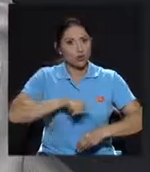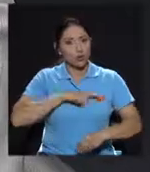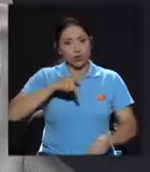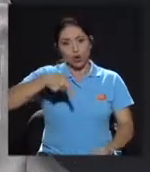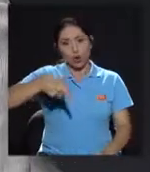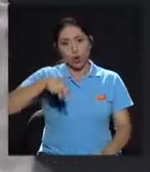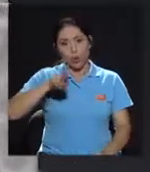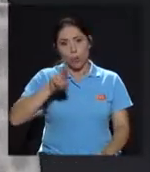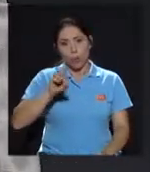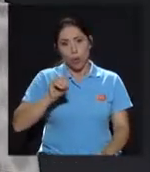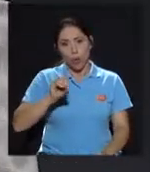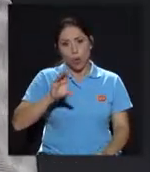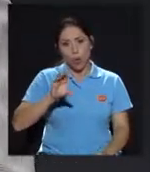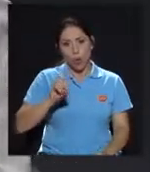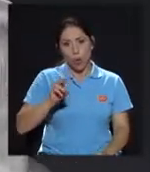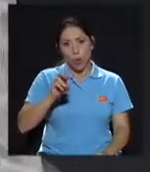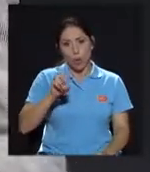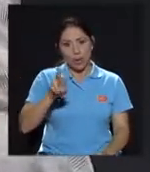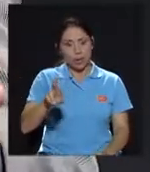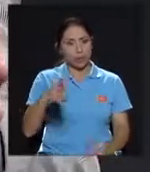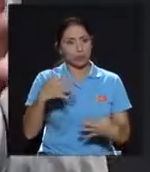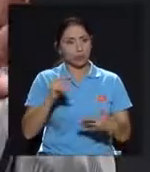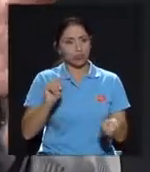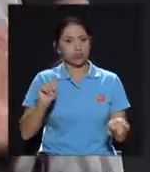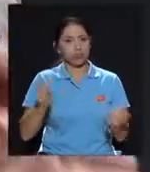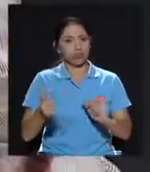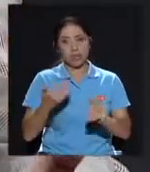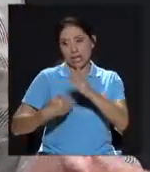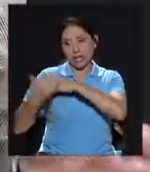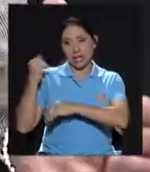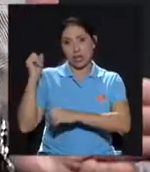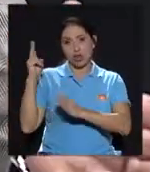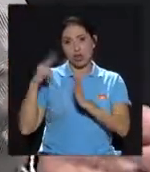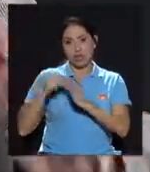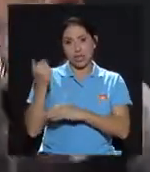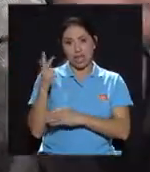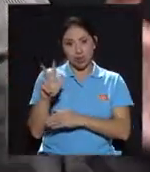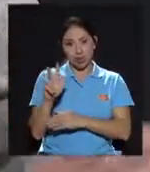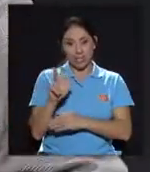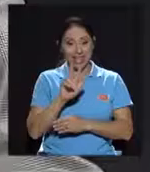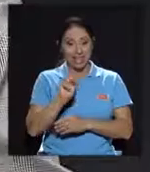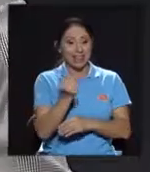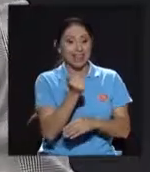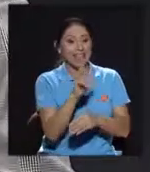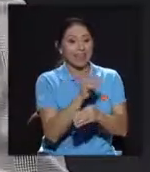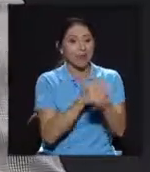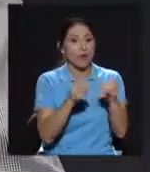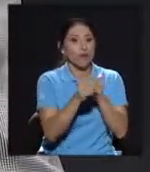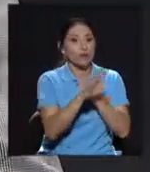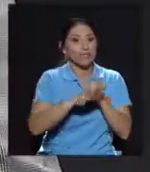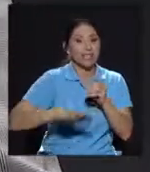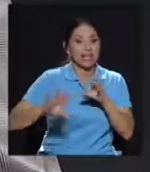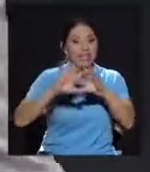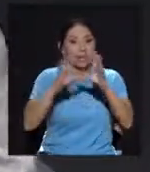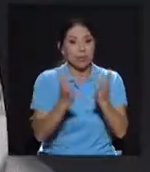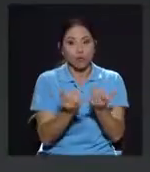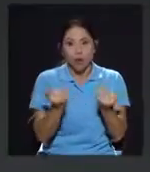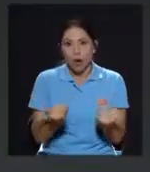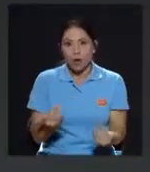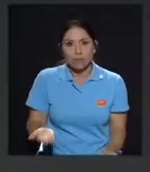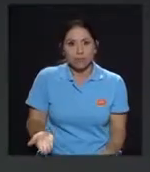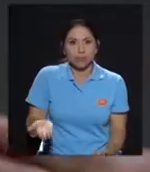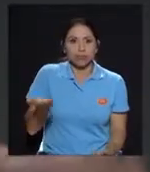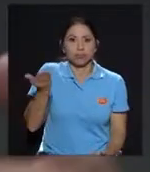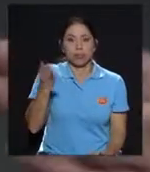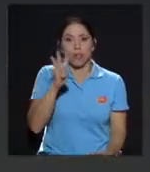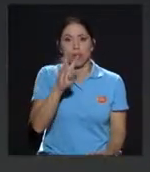donde hemos pasado en el 2014 de tener 13 oficinas de promoción comercial por el mundo a tener hoy 41 para